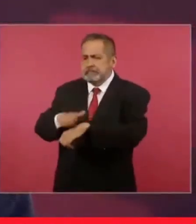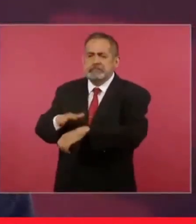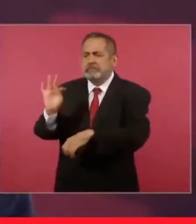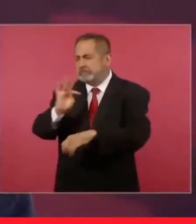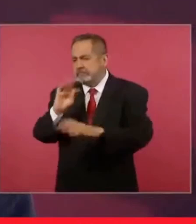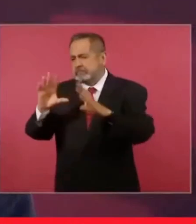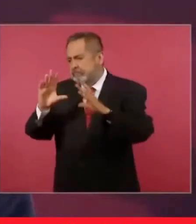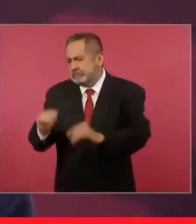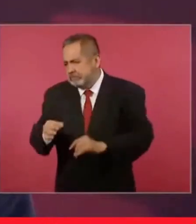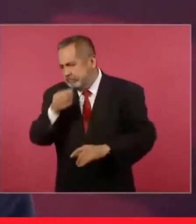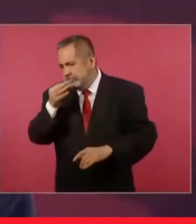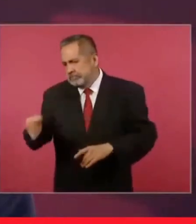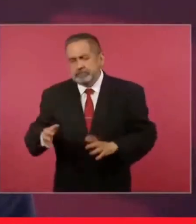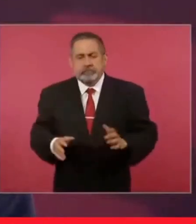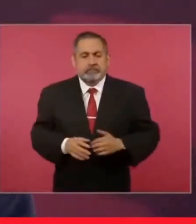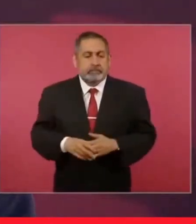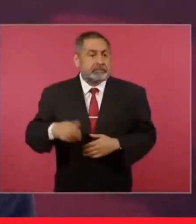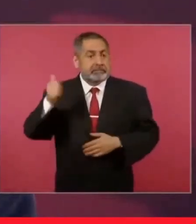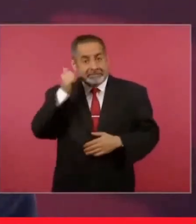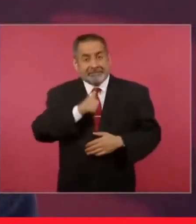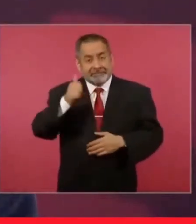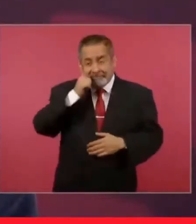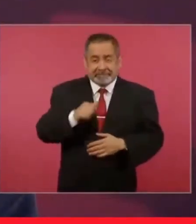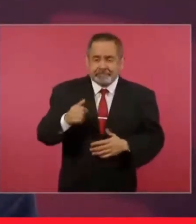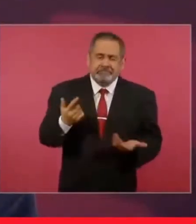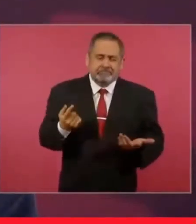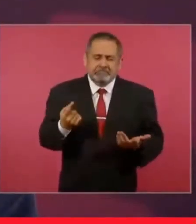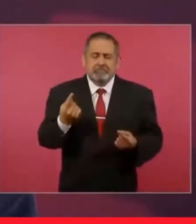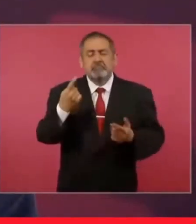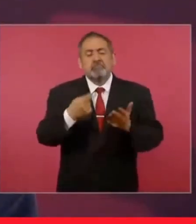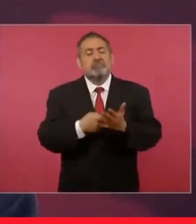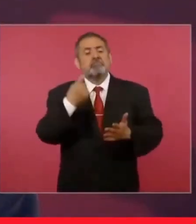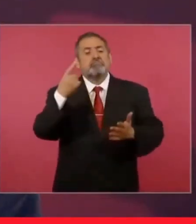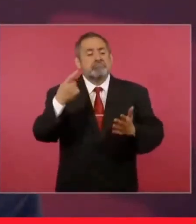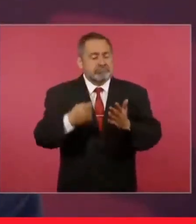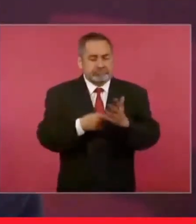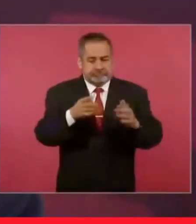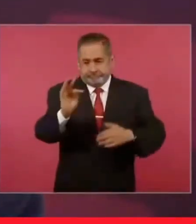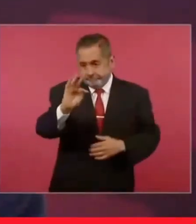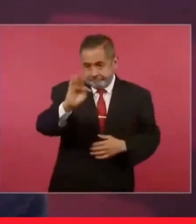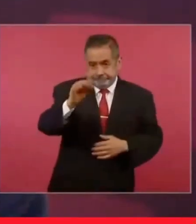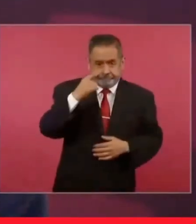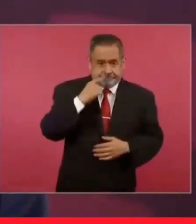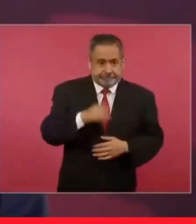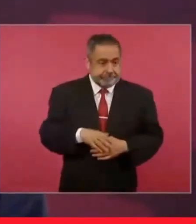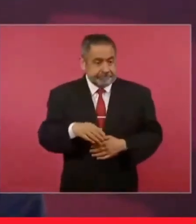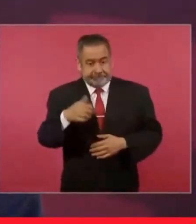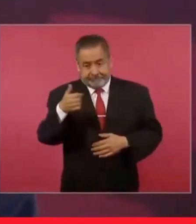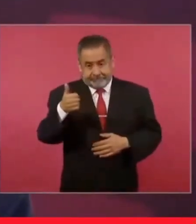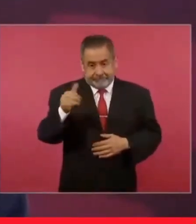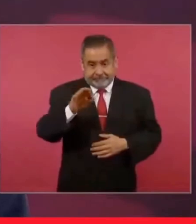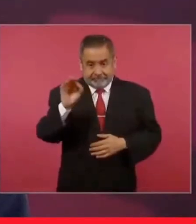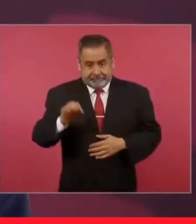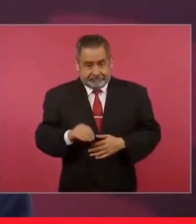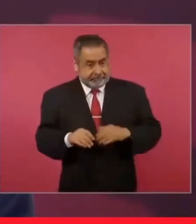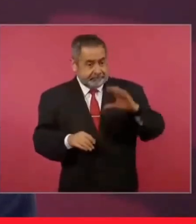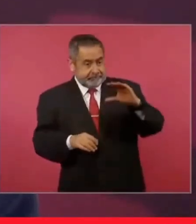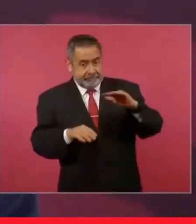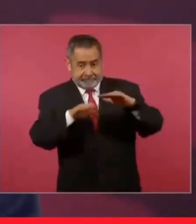una causa de alertas, no es siempre la única. Si disminuimos del 6% de esa